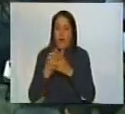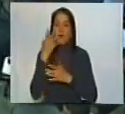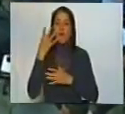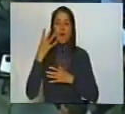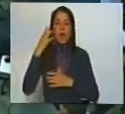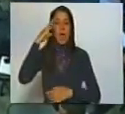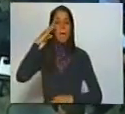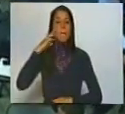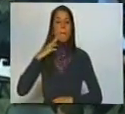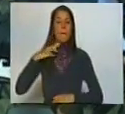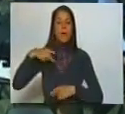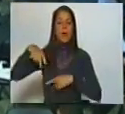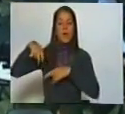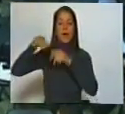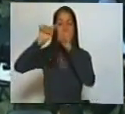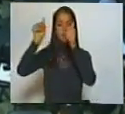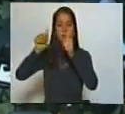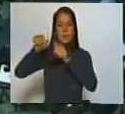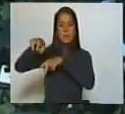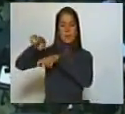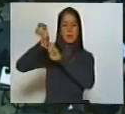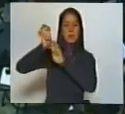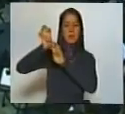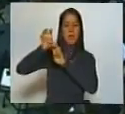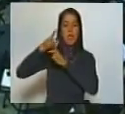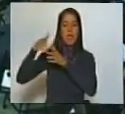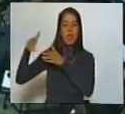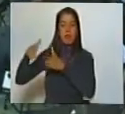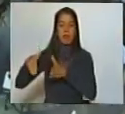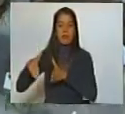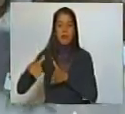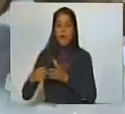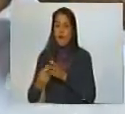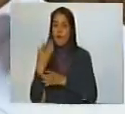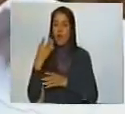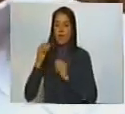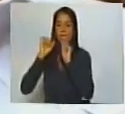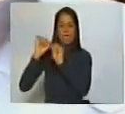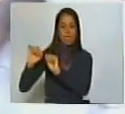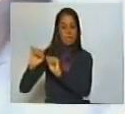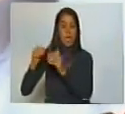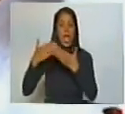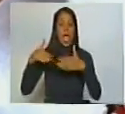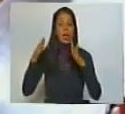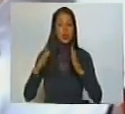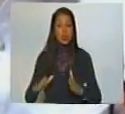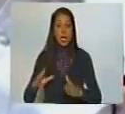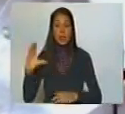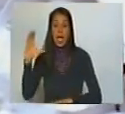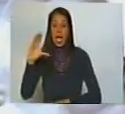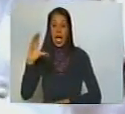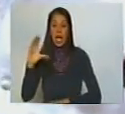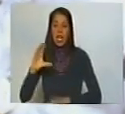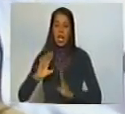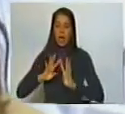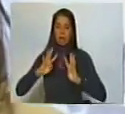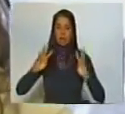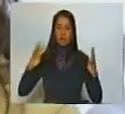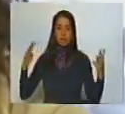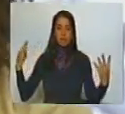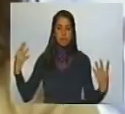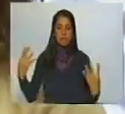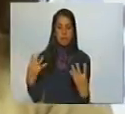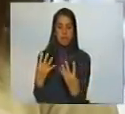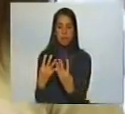en el Panteón Nacional, porque los estudiantes y el pueblo de Caracas rodeamos el Panteón Nacional e impedimos que